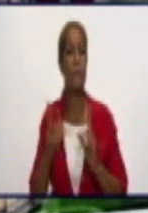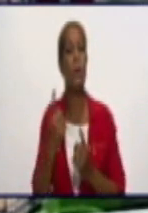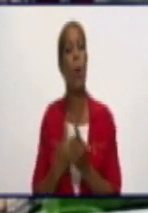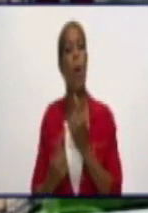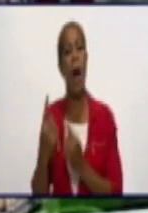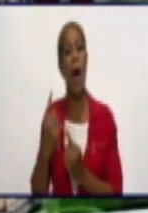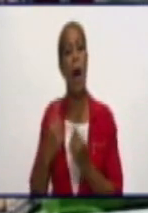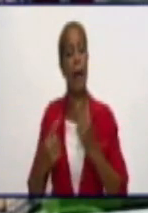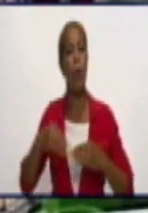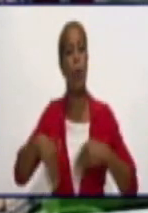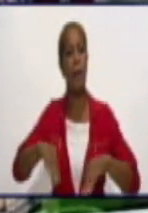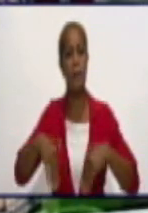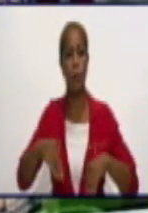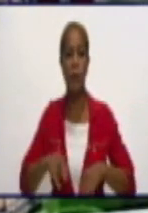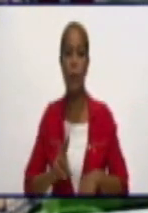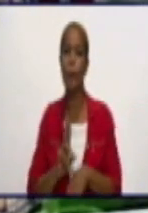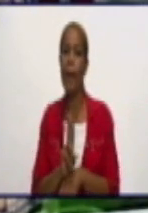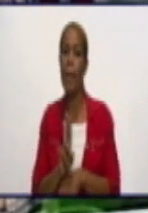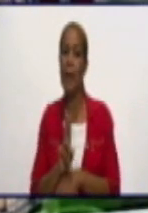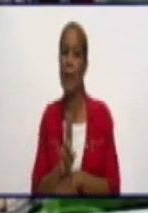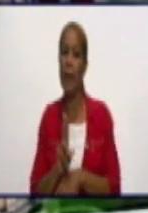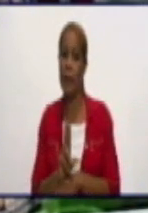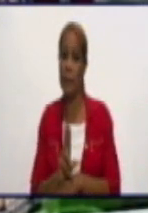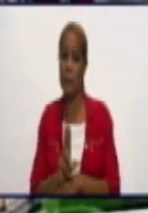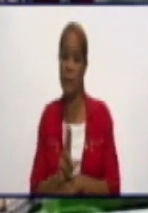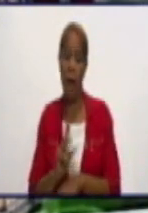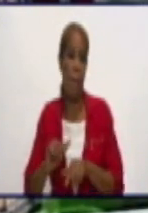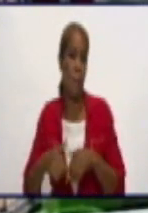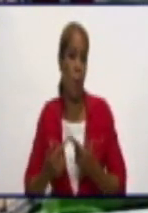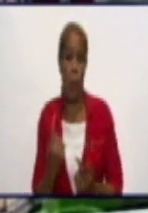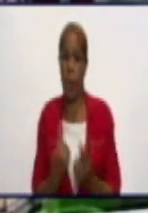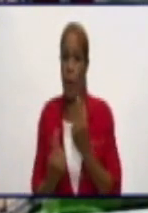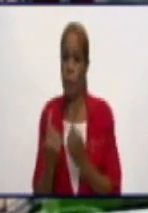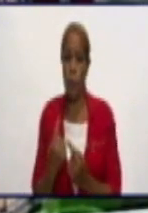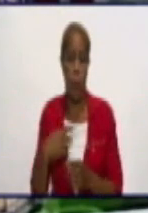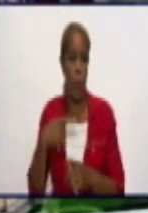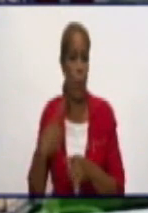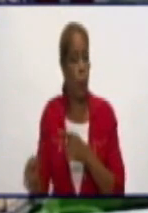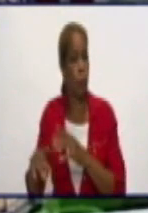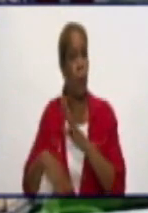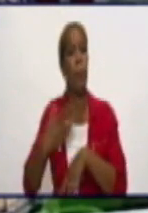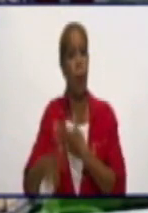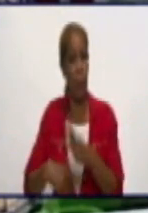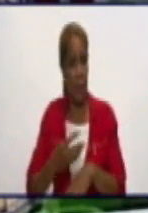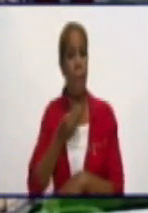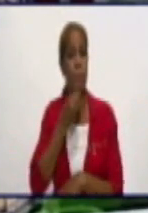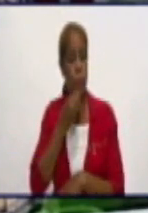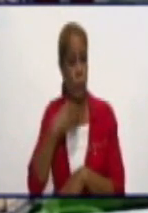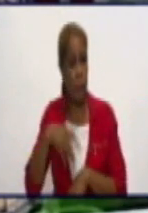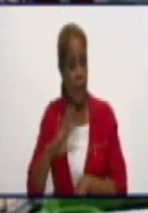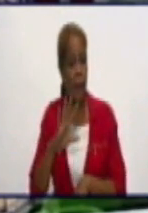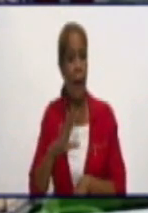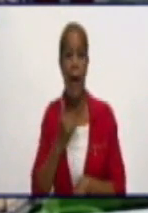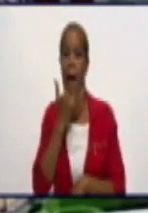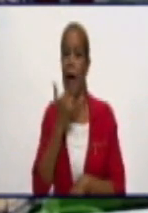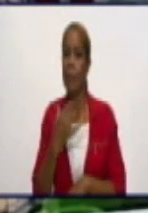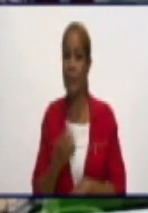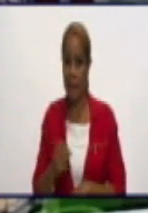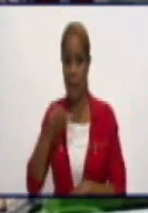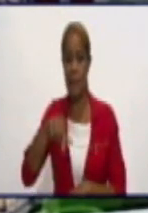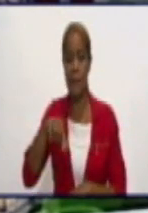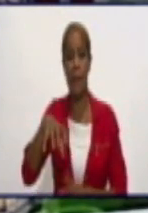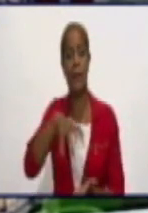digamos, de emergencia, por alguna otra causa pudiera afectarse algún circuito, porque es que este